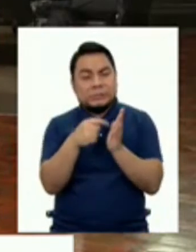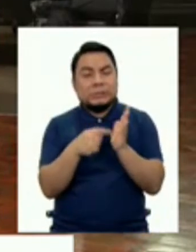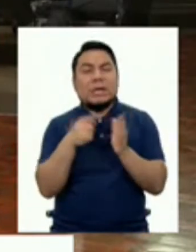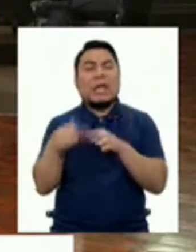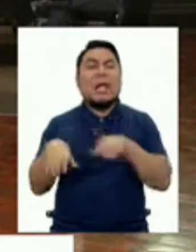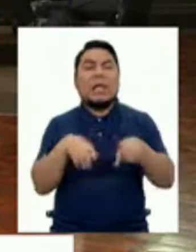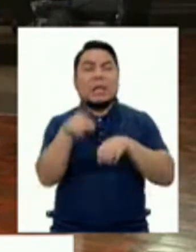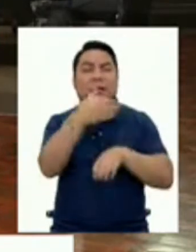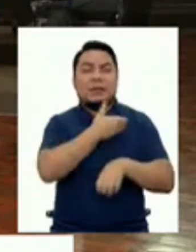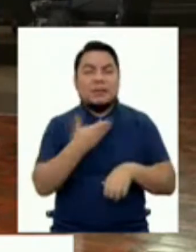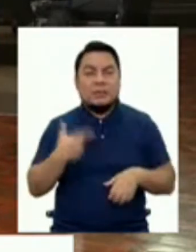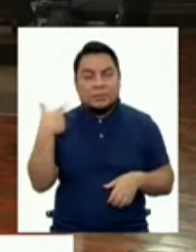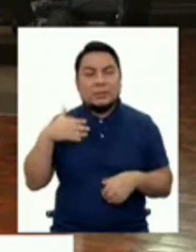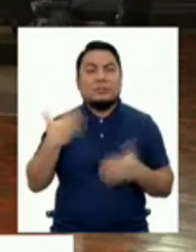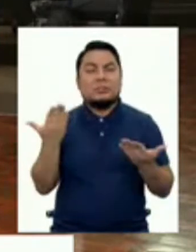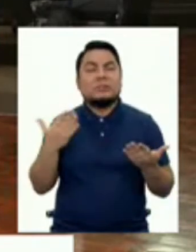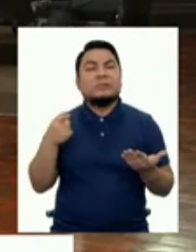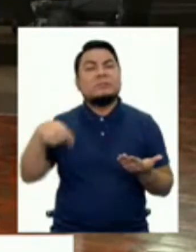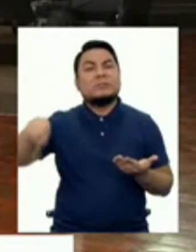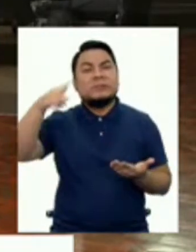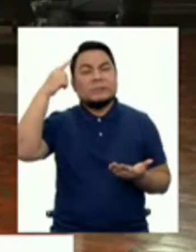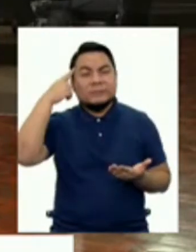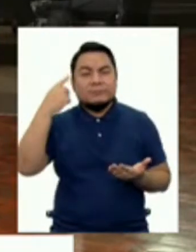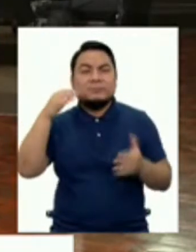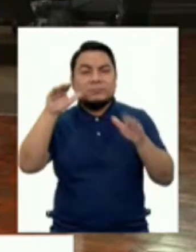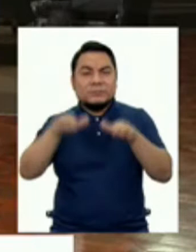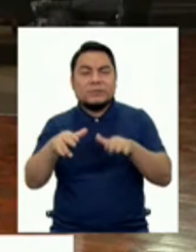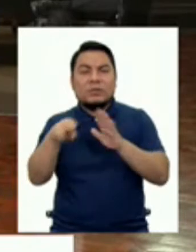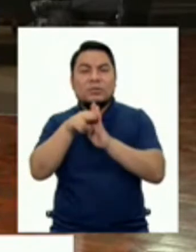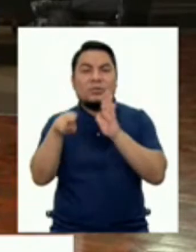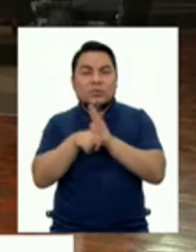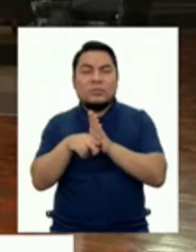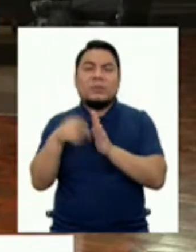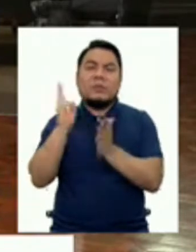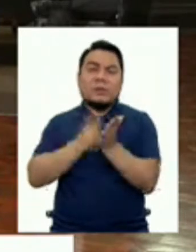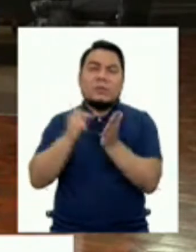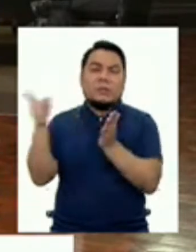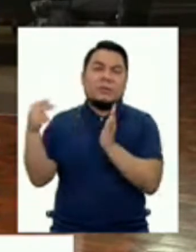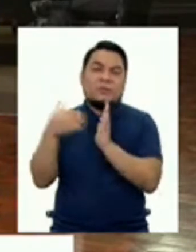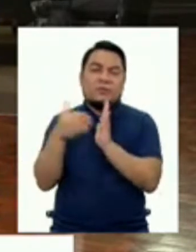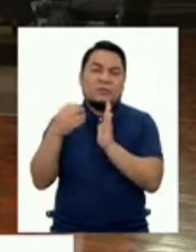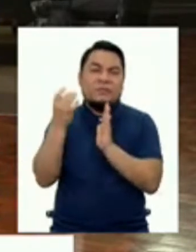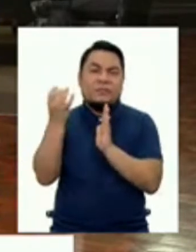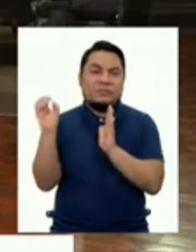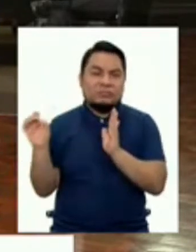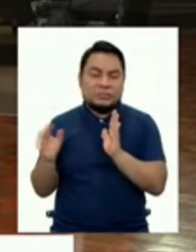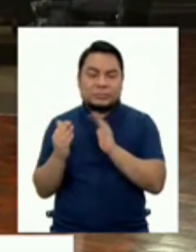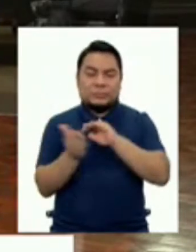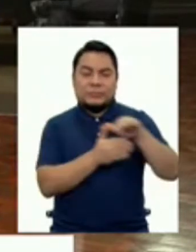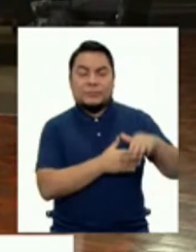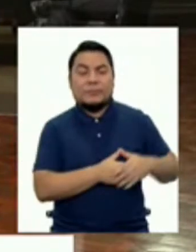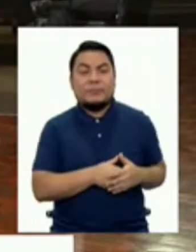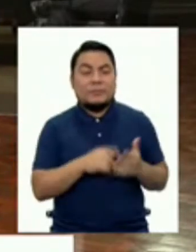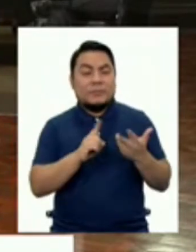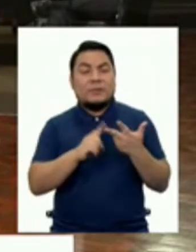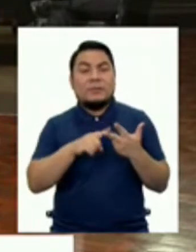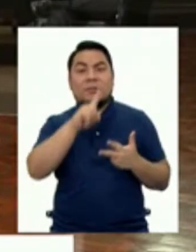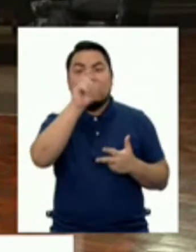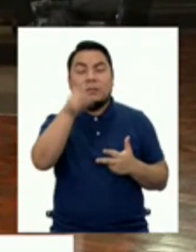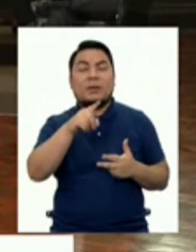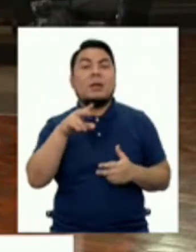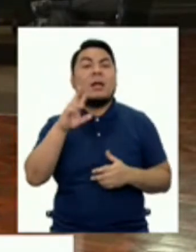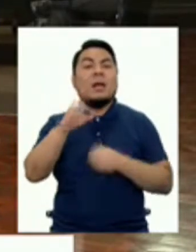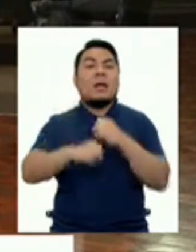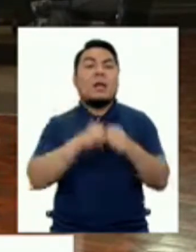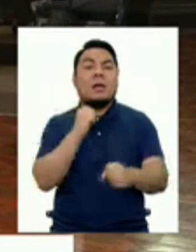el Gobierno para mitigar los efectos negativos de las normas? Por otro lado, el 2020 será otro año sin